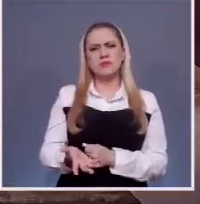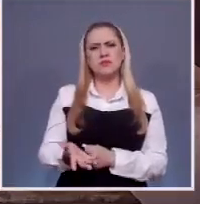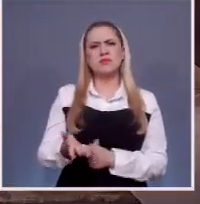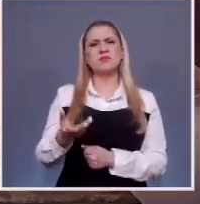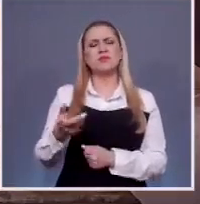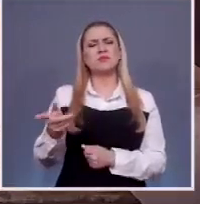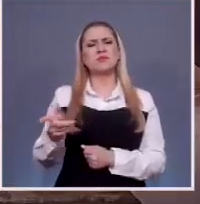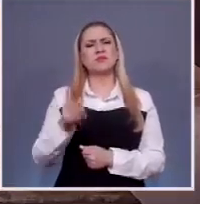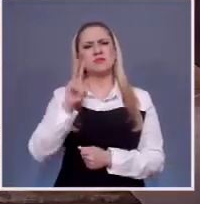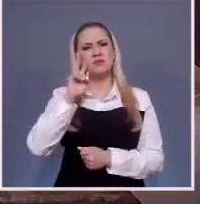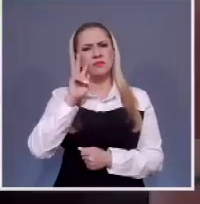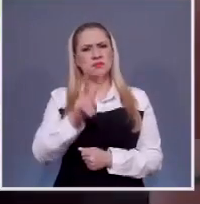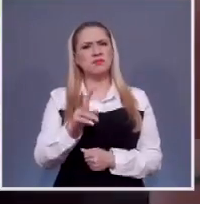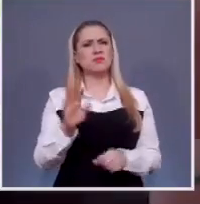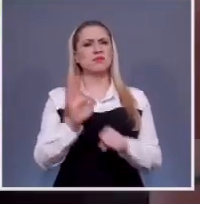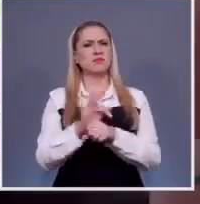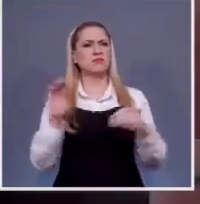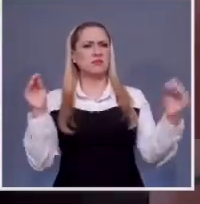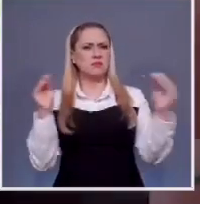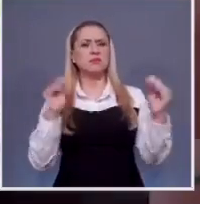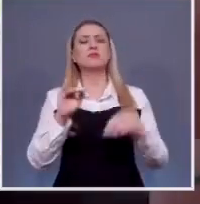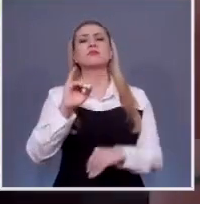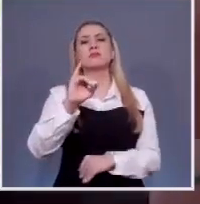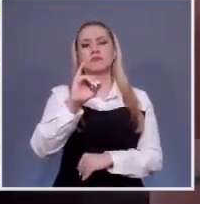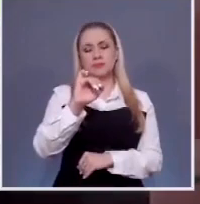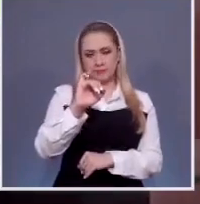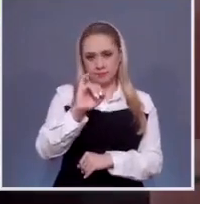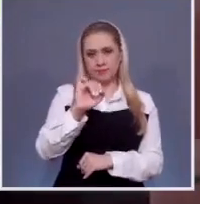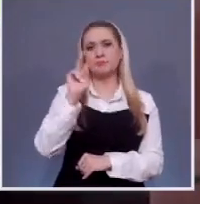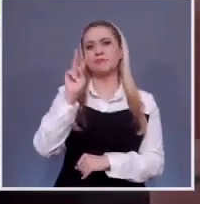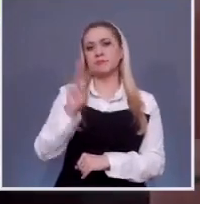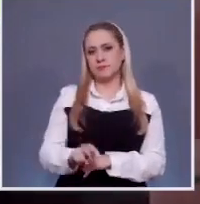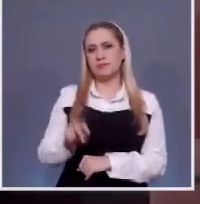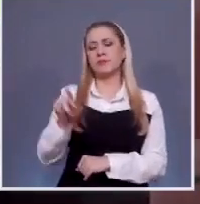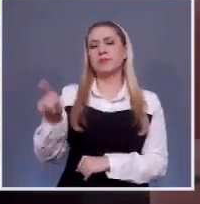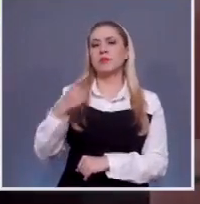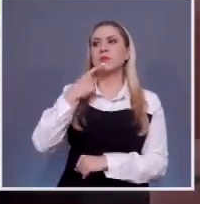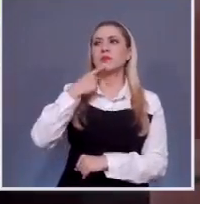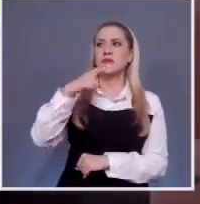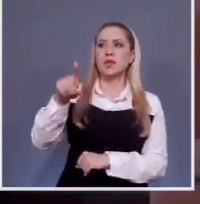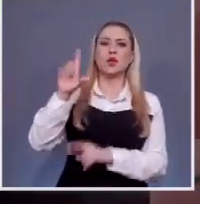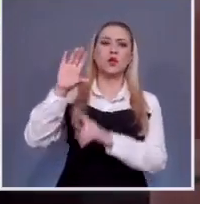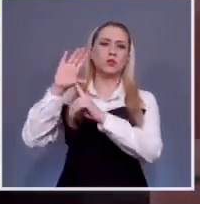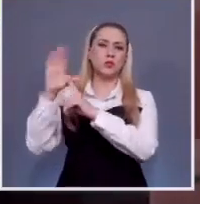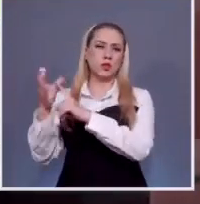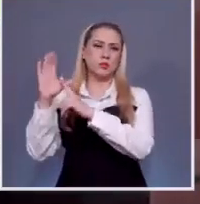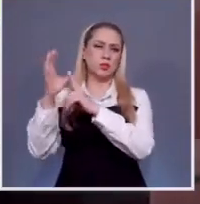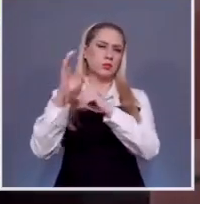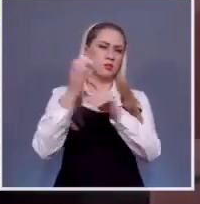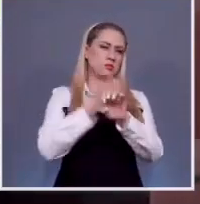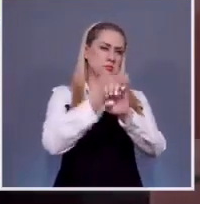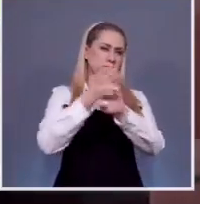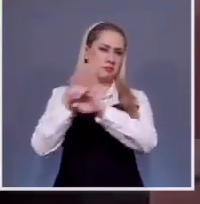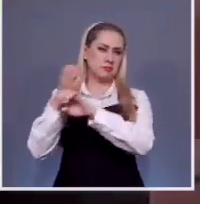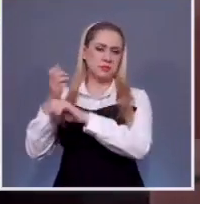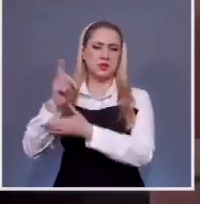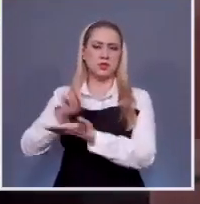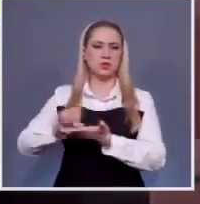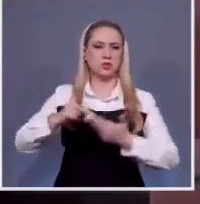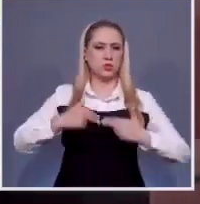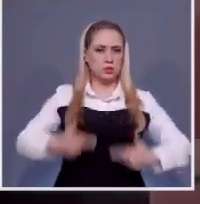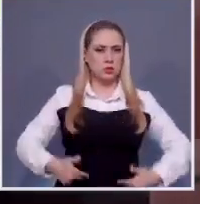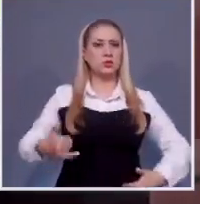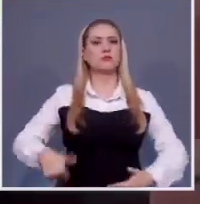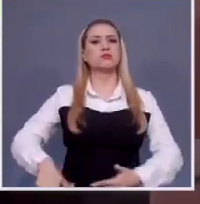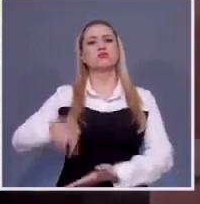los amparos, justo como mencionaba la magistrada, y las quejas ante comisiones estatales de derechos humanos y ante la Comisión Nacional de Derechos Humanos. ¿Cuándo se